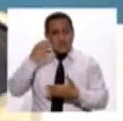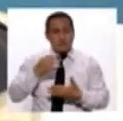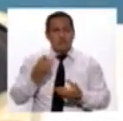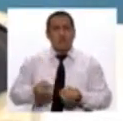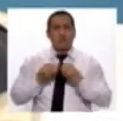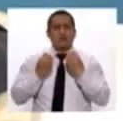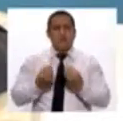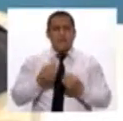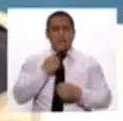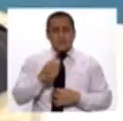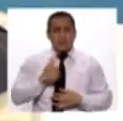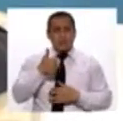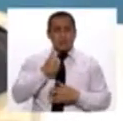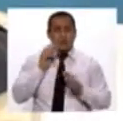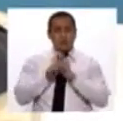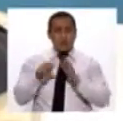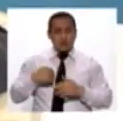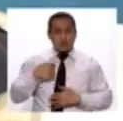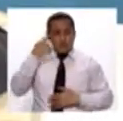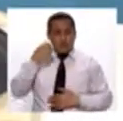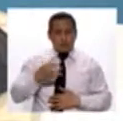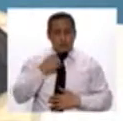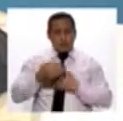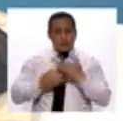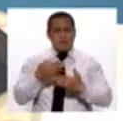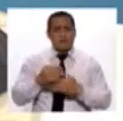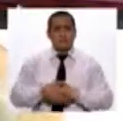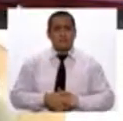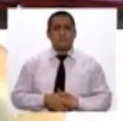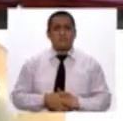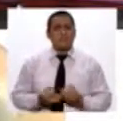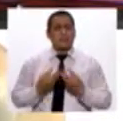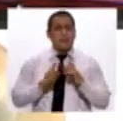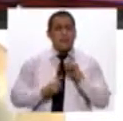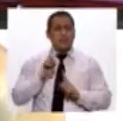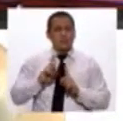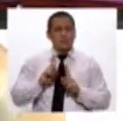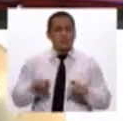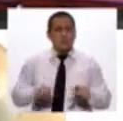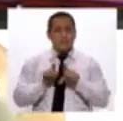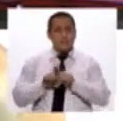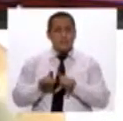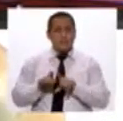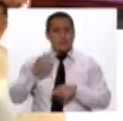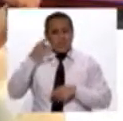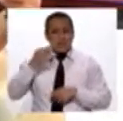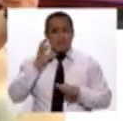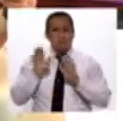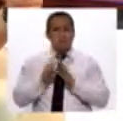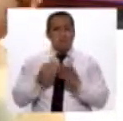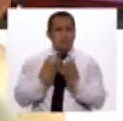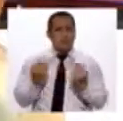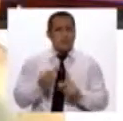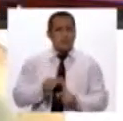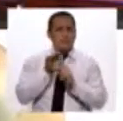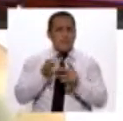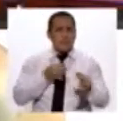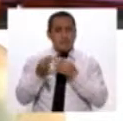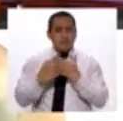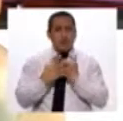de por qué es conveniente, como yo creo que es conveniente, y esto pueda funcionar. Bueno, de hecho, en algún momento, lo dicen muchos especialistas, ¿no?